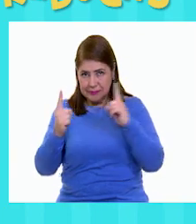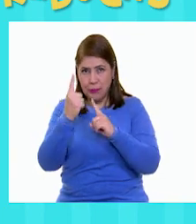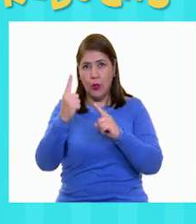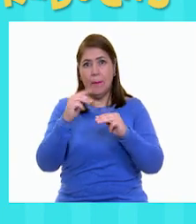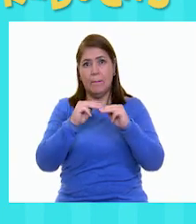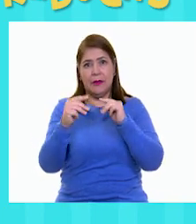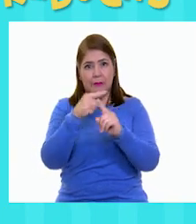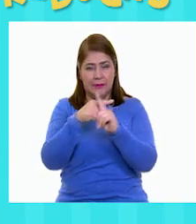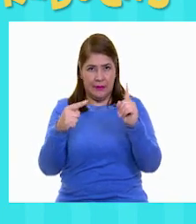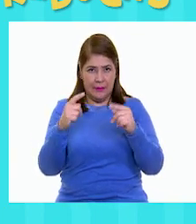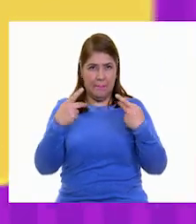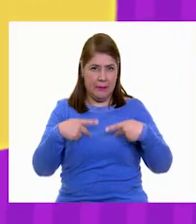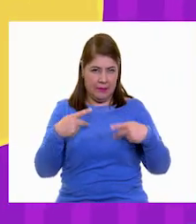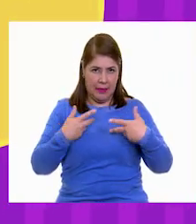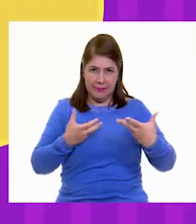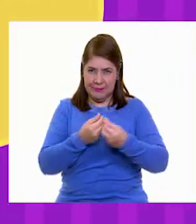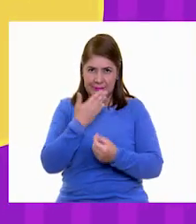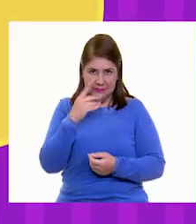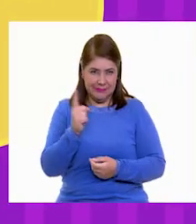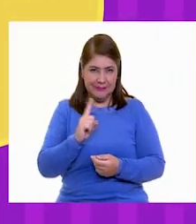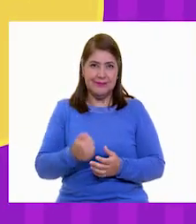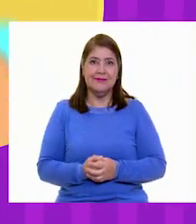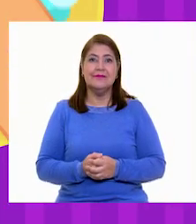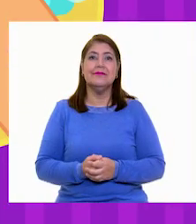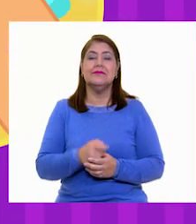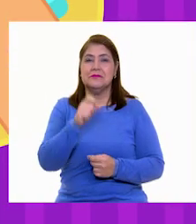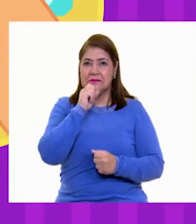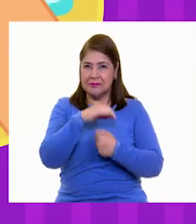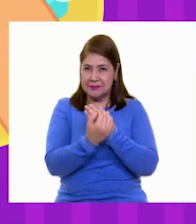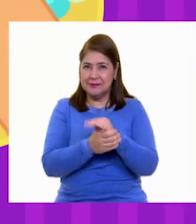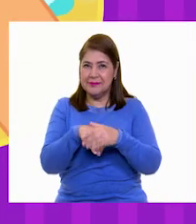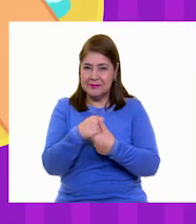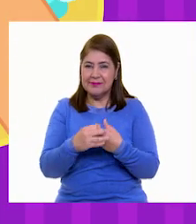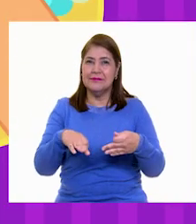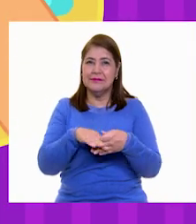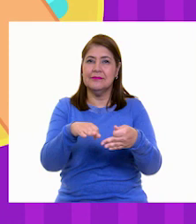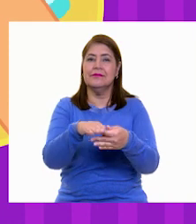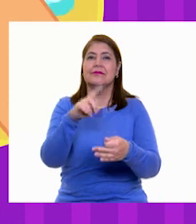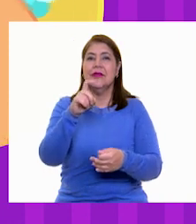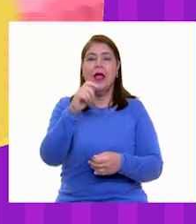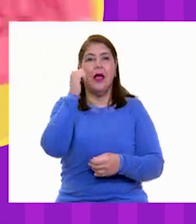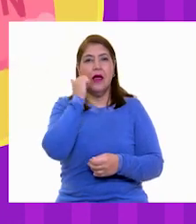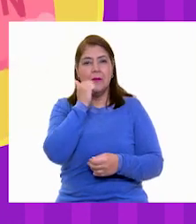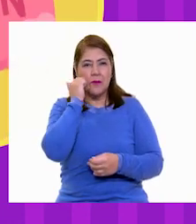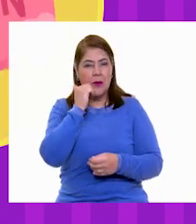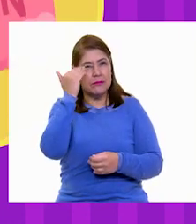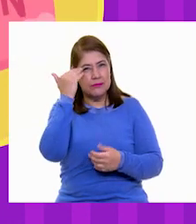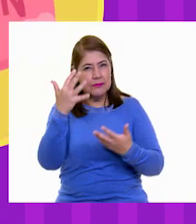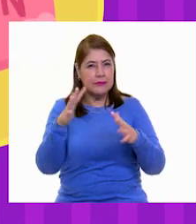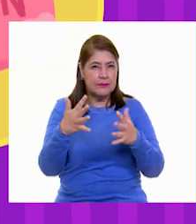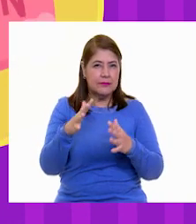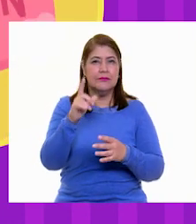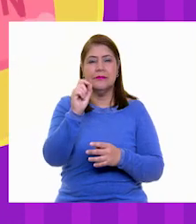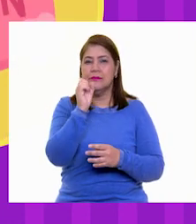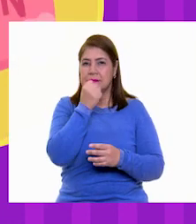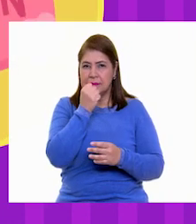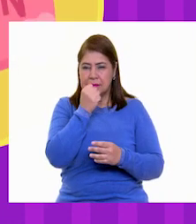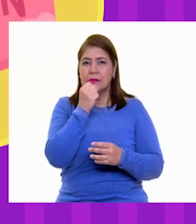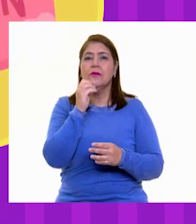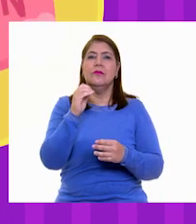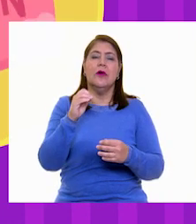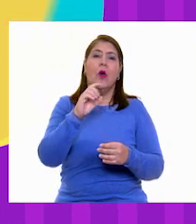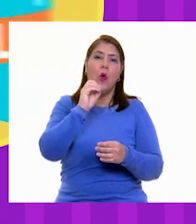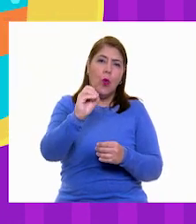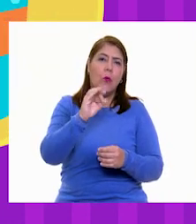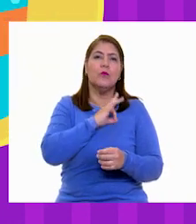de 1.5 metros entre tú y los demás. Lávate las manos muy seguido con agua y jabón por lo menos durante 20 segundos